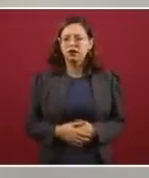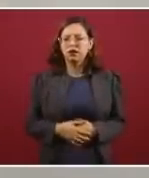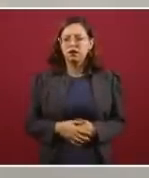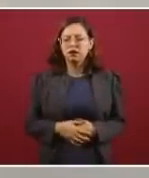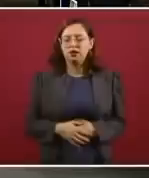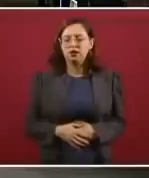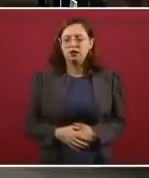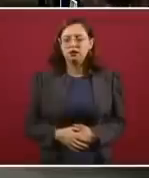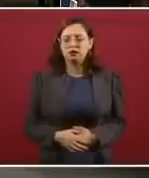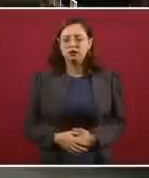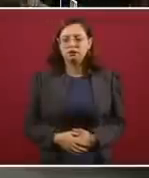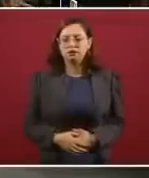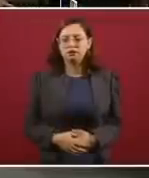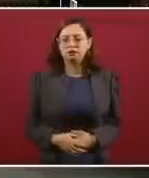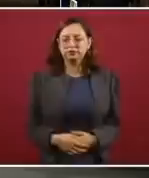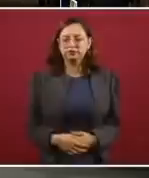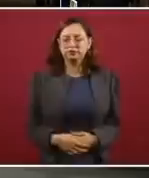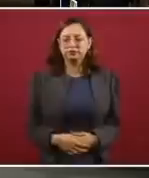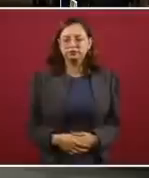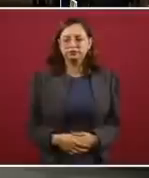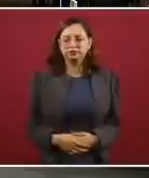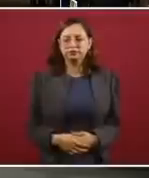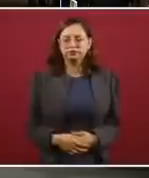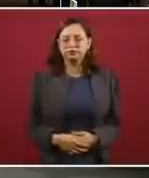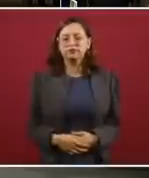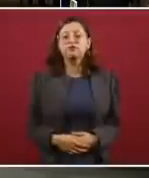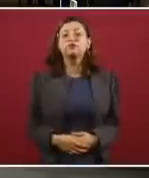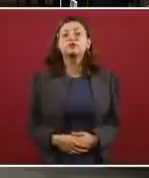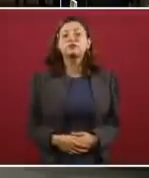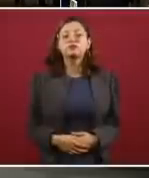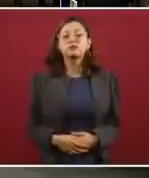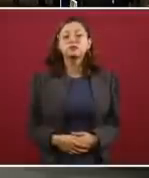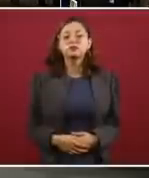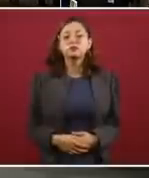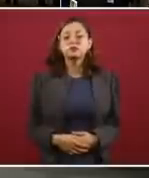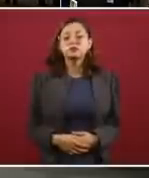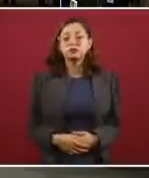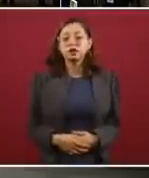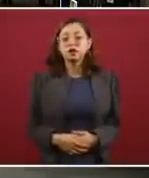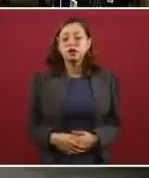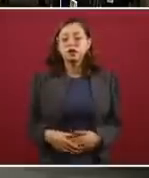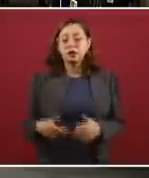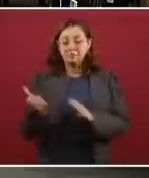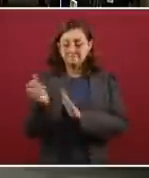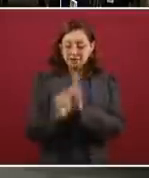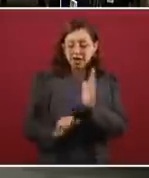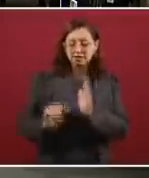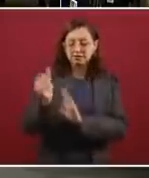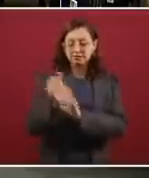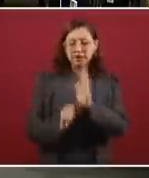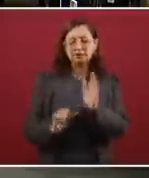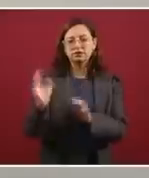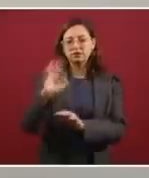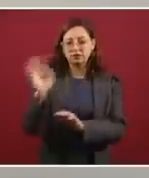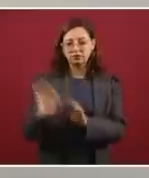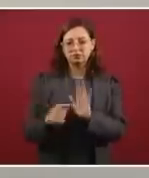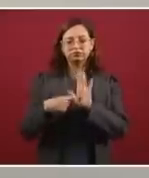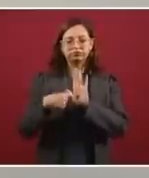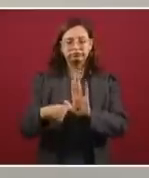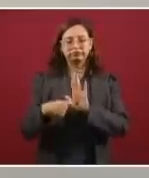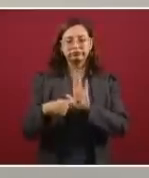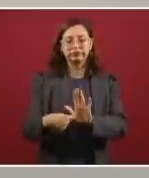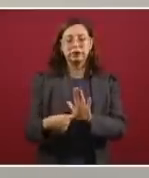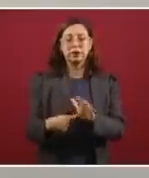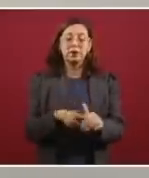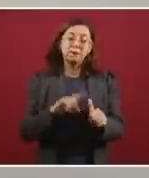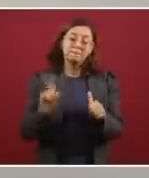¿Perdón? ¿Y hay una cifra del? Se va a dar a conocer la cifra mensual, es decir… Lo primero que tenemos que